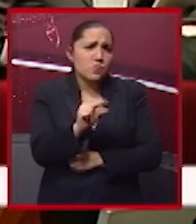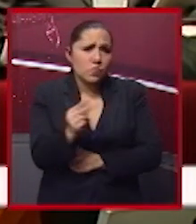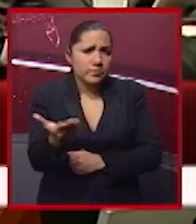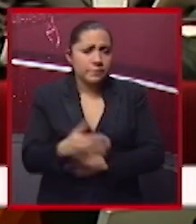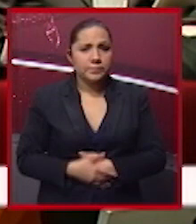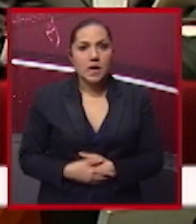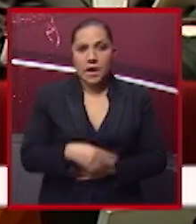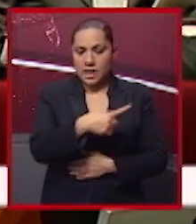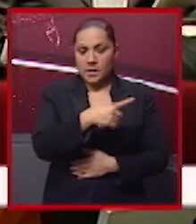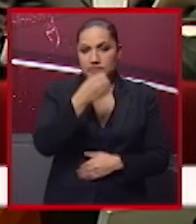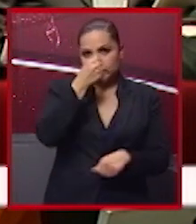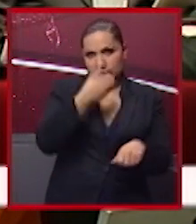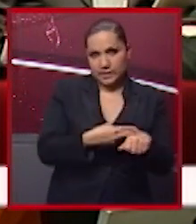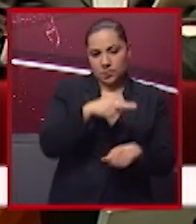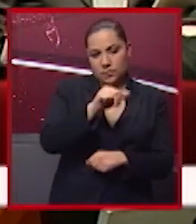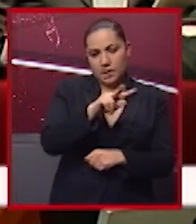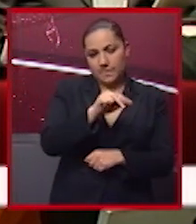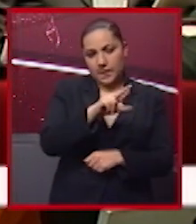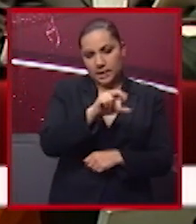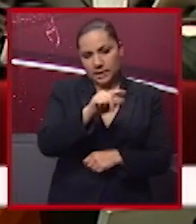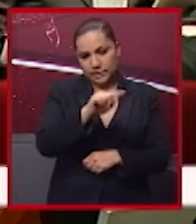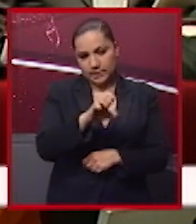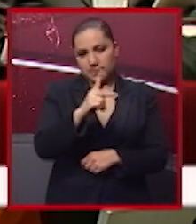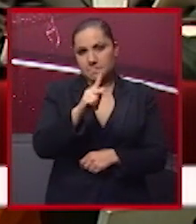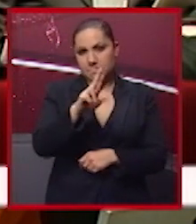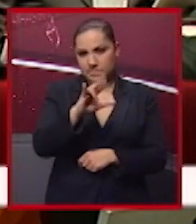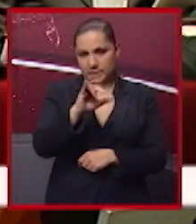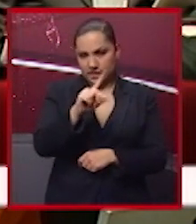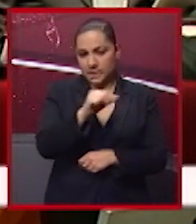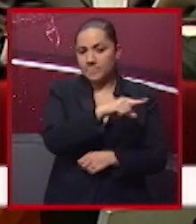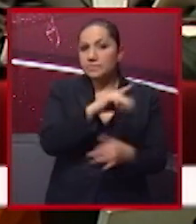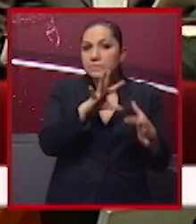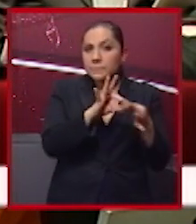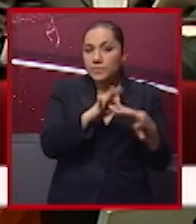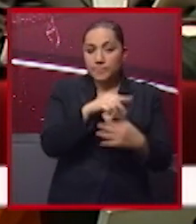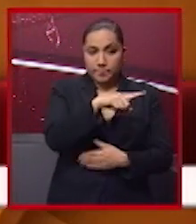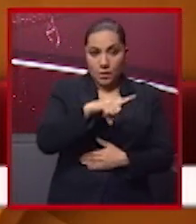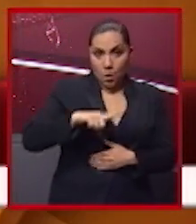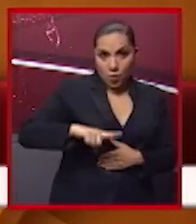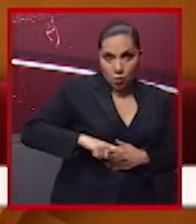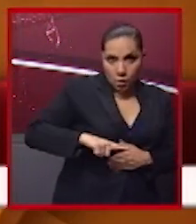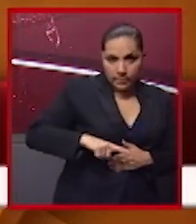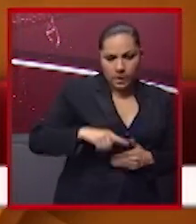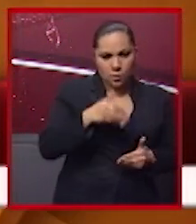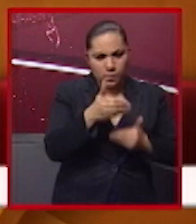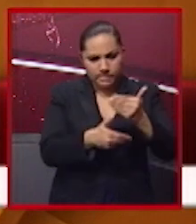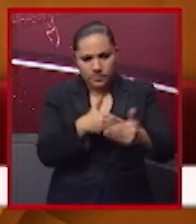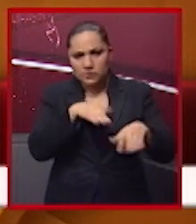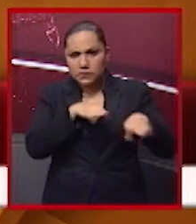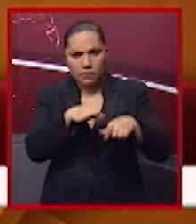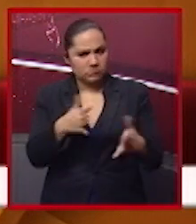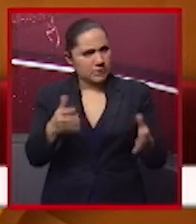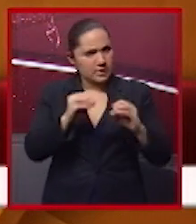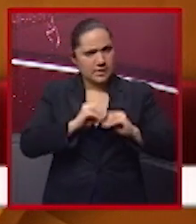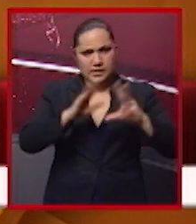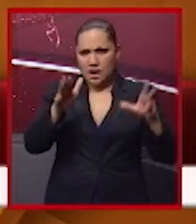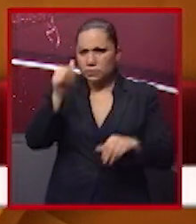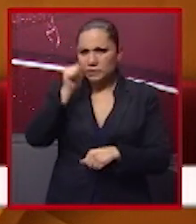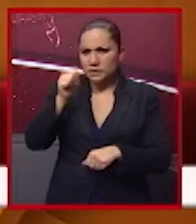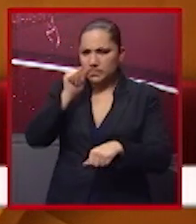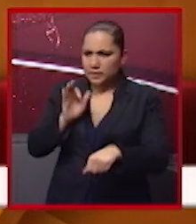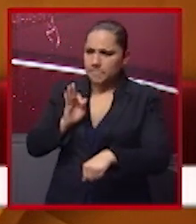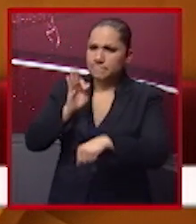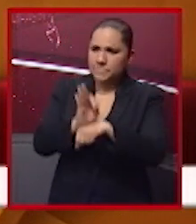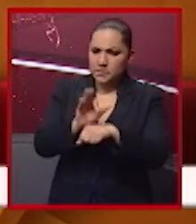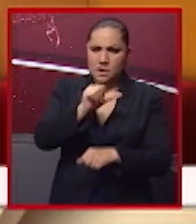Navarrete Prida afirmó también que el gobierno federal actúa y actuará siempre en favor de la protección de migrantes deportados de Estados Unidos,